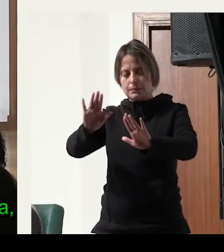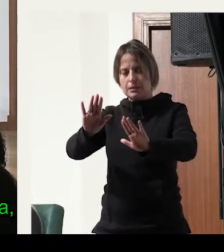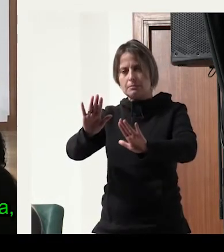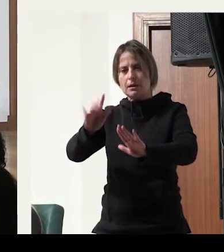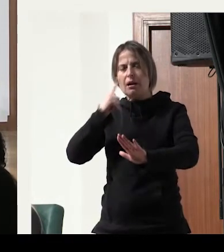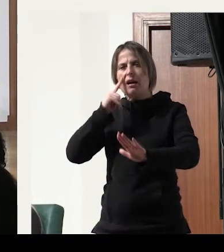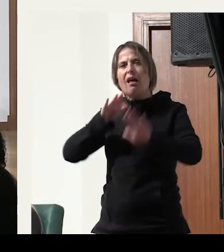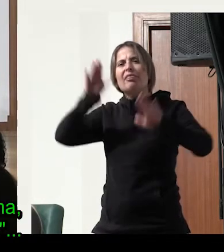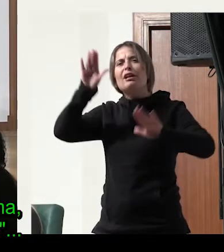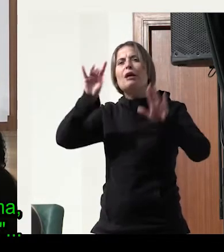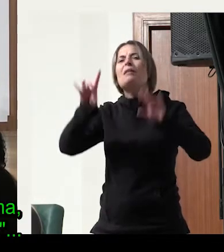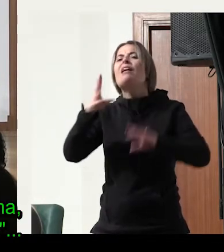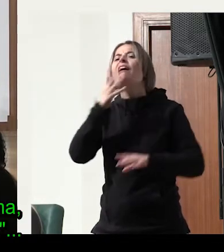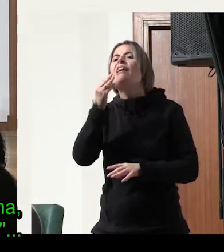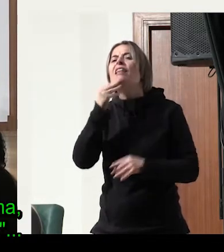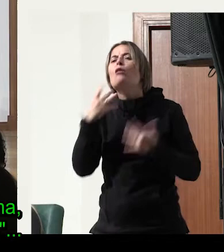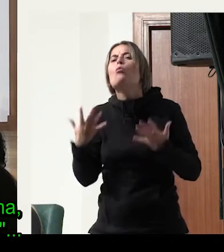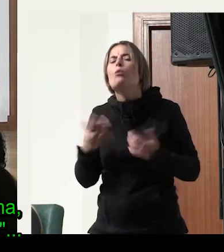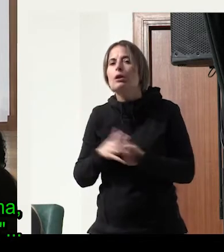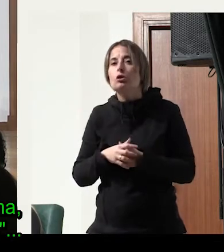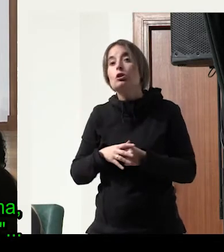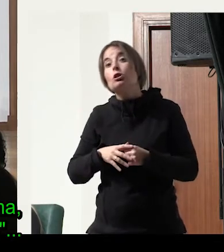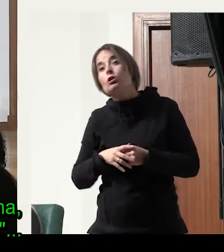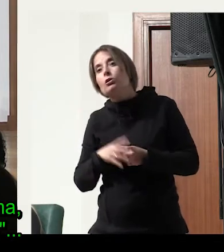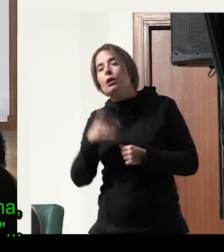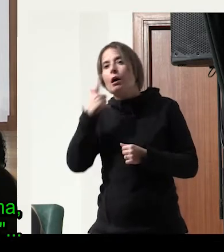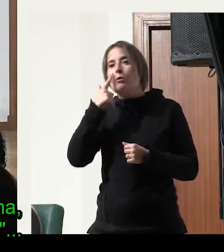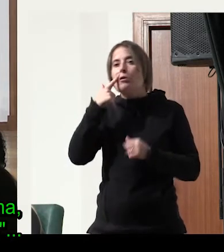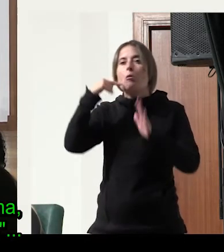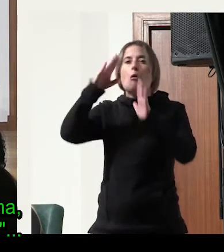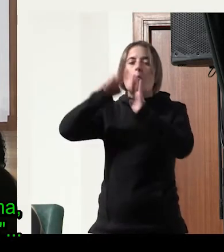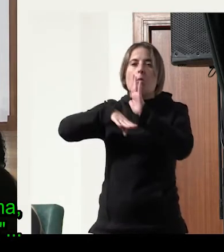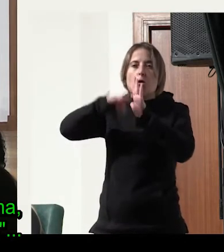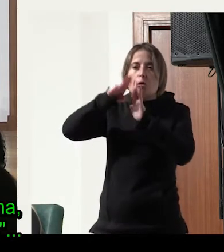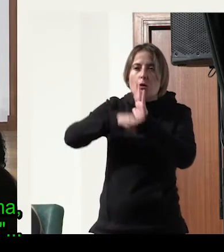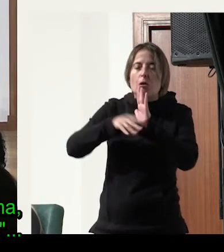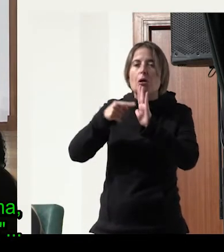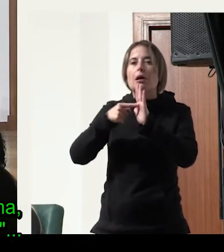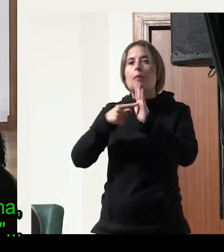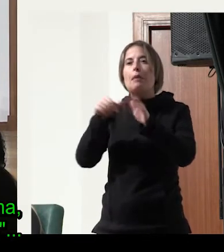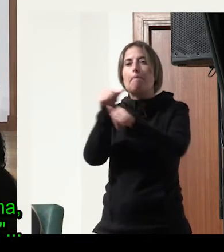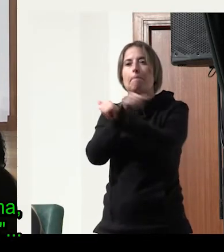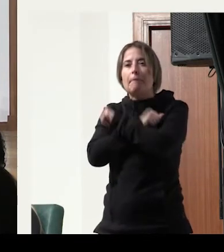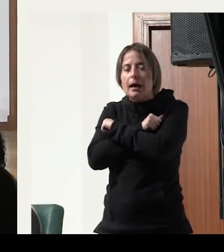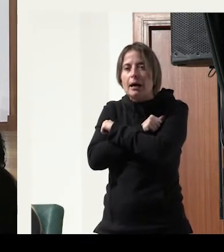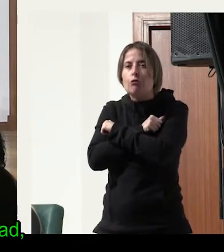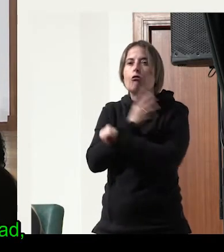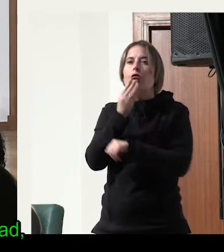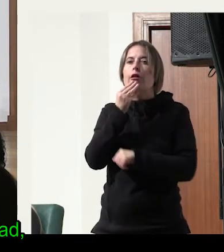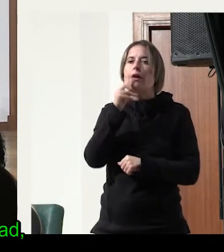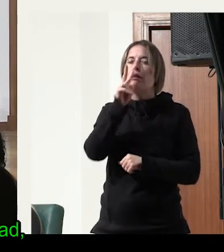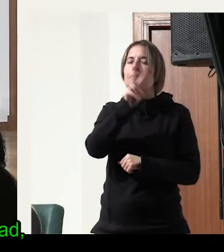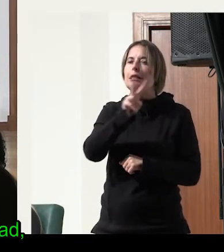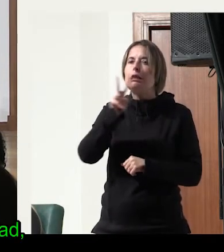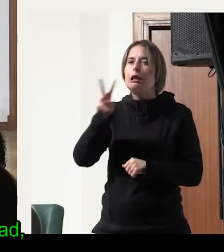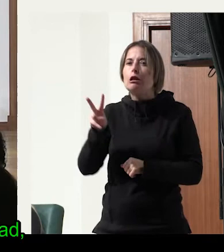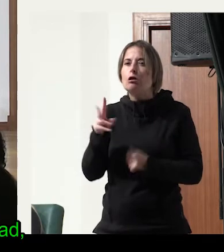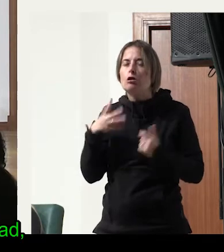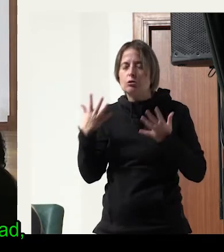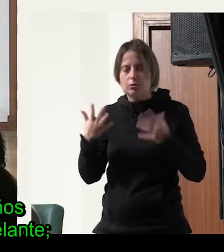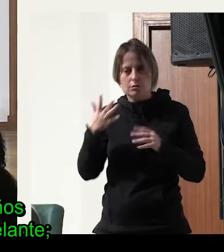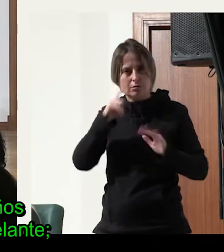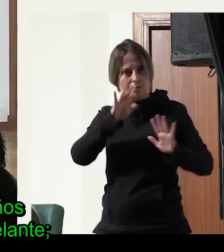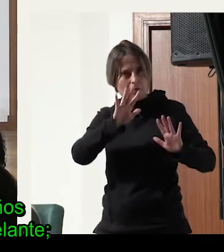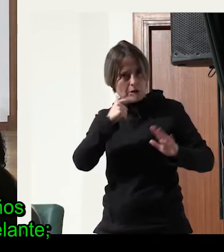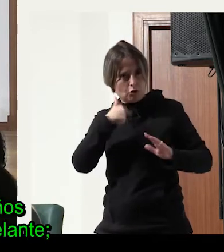años tiene? Bueno, es que es un programa, que, claro, están en paro, tienen 22 años. A ver, yo estoy en la